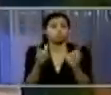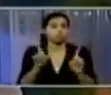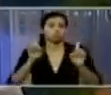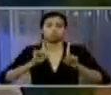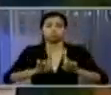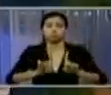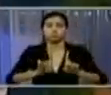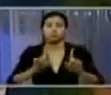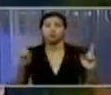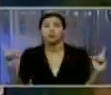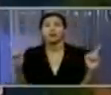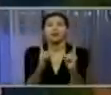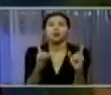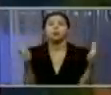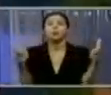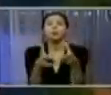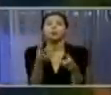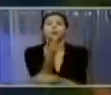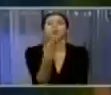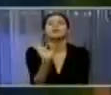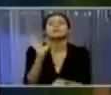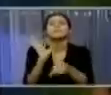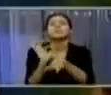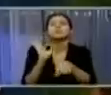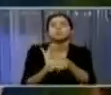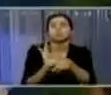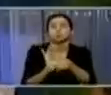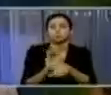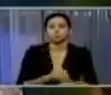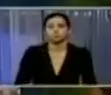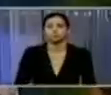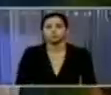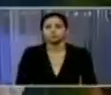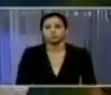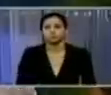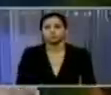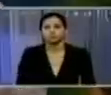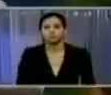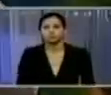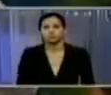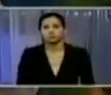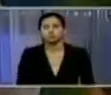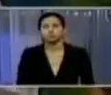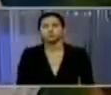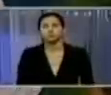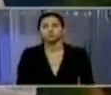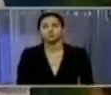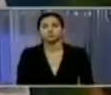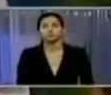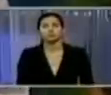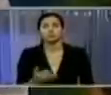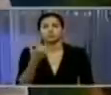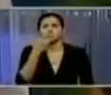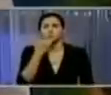40 minutos. Fui informado hasta donde se puede por teléfono de todos los detalles.